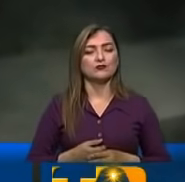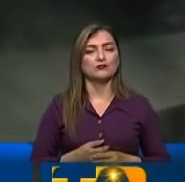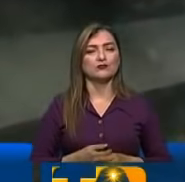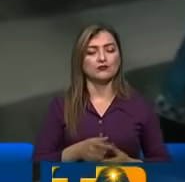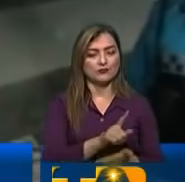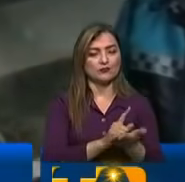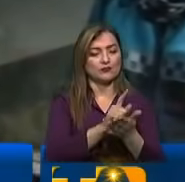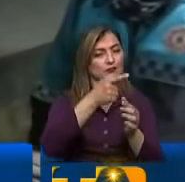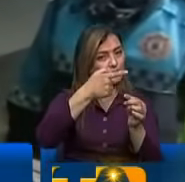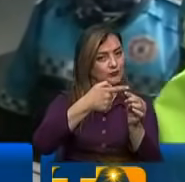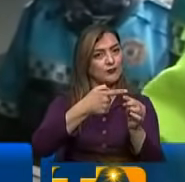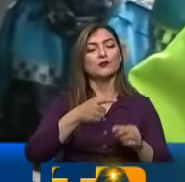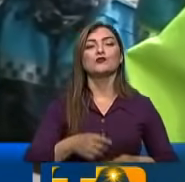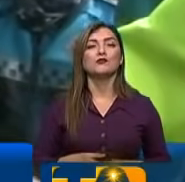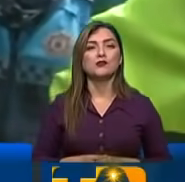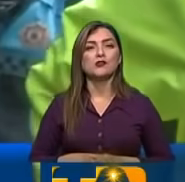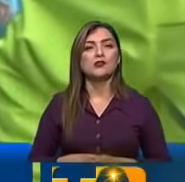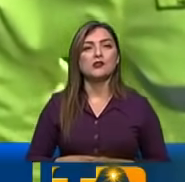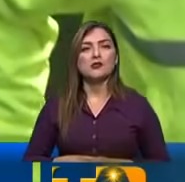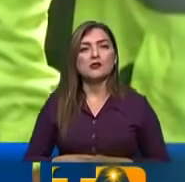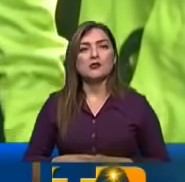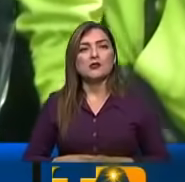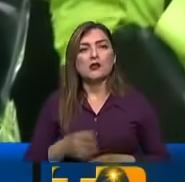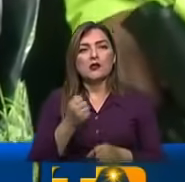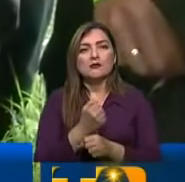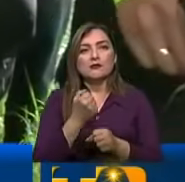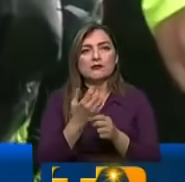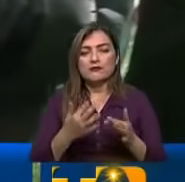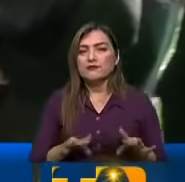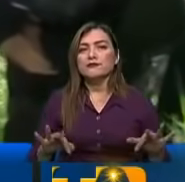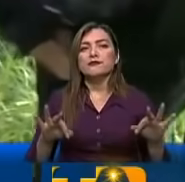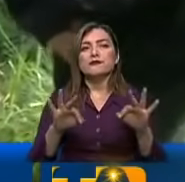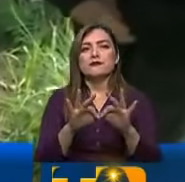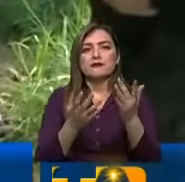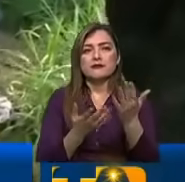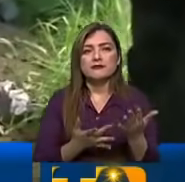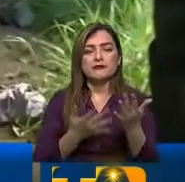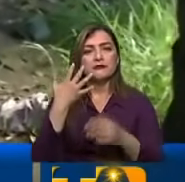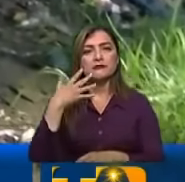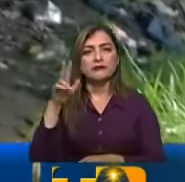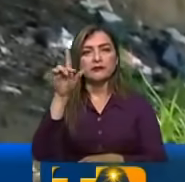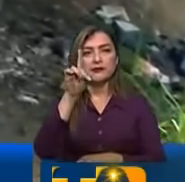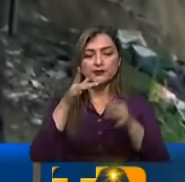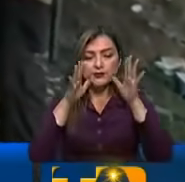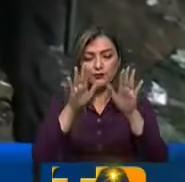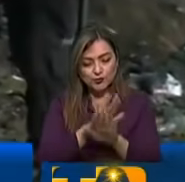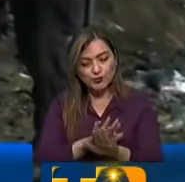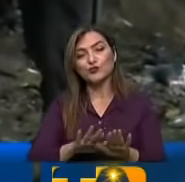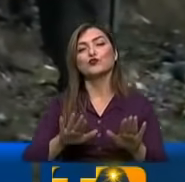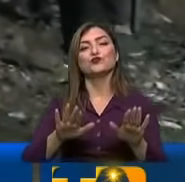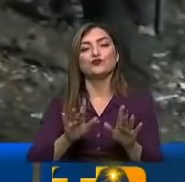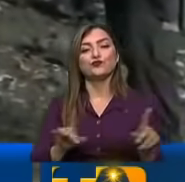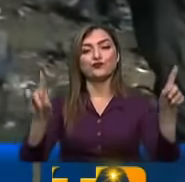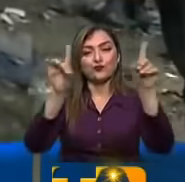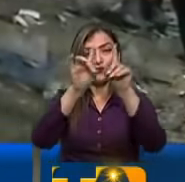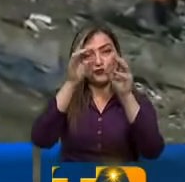del Distrito Metropolitano de Quito estamos haciendo un importante trabajo. Esperamos hasta el cierre del 31 de diciembre, sobre todo un dato